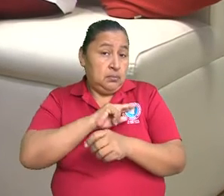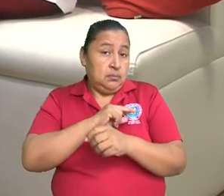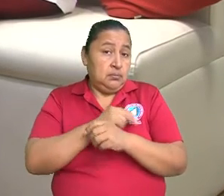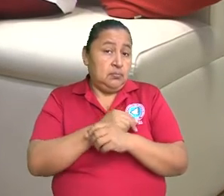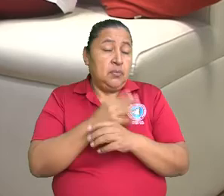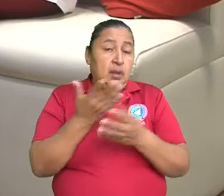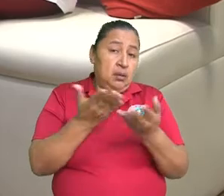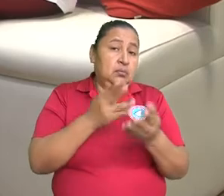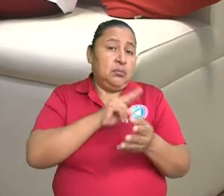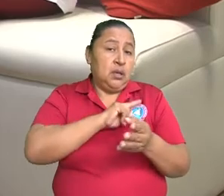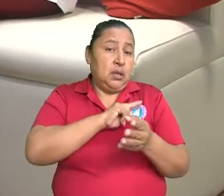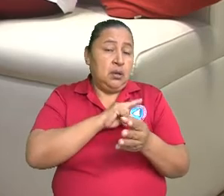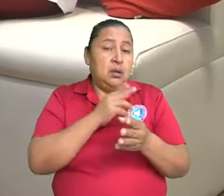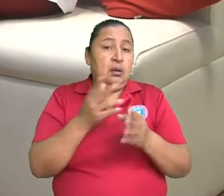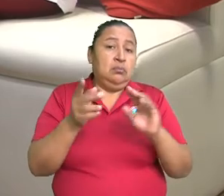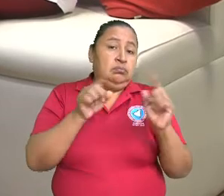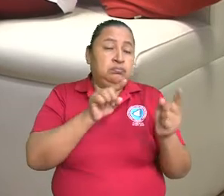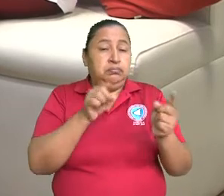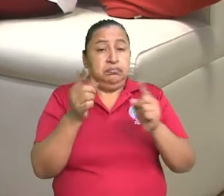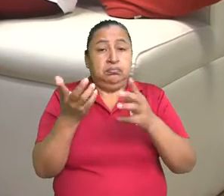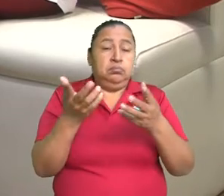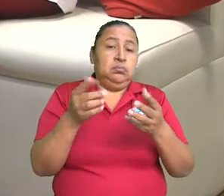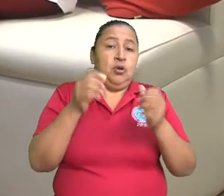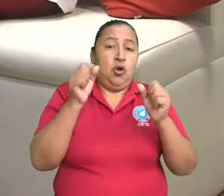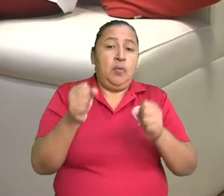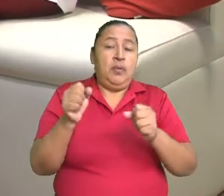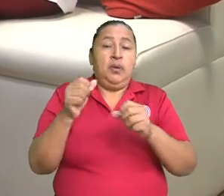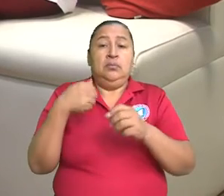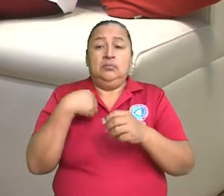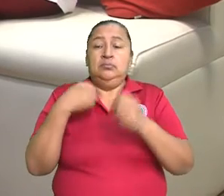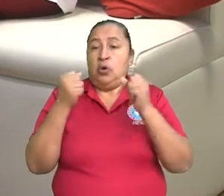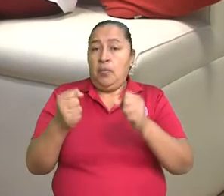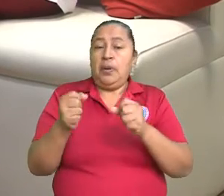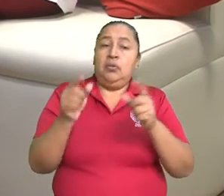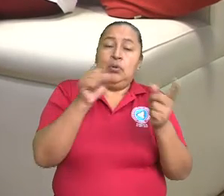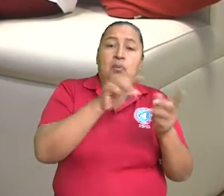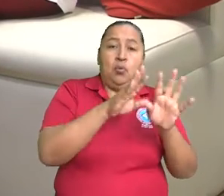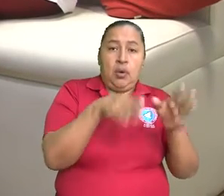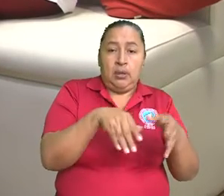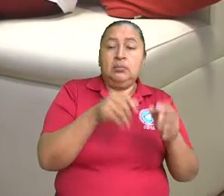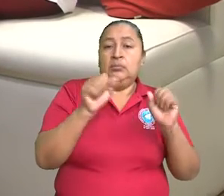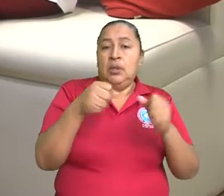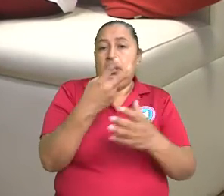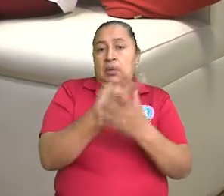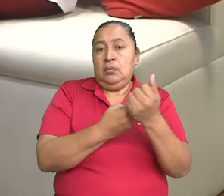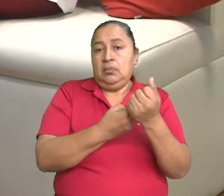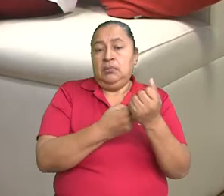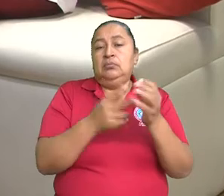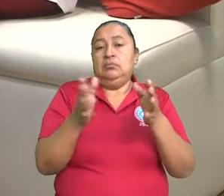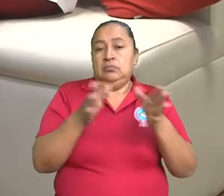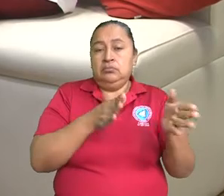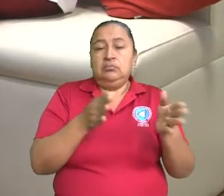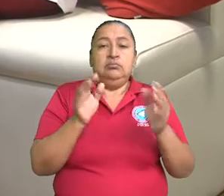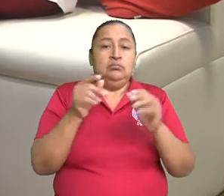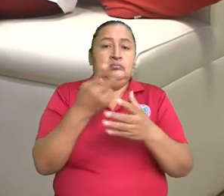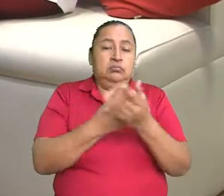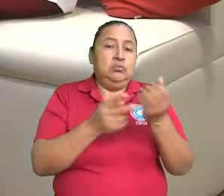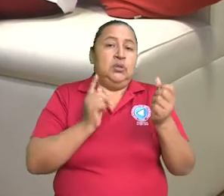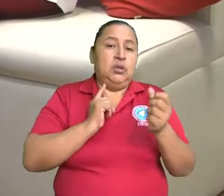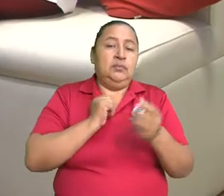Sí. Obviamente un hombre sexualmente activo y una dama sexualmente